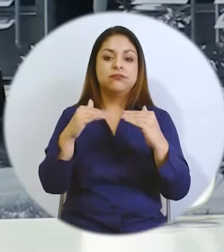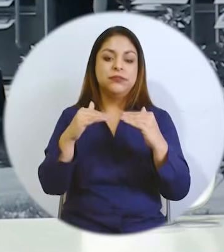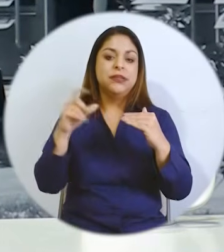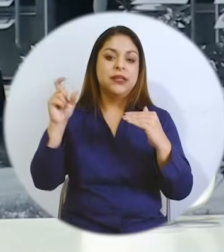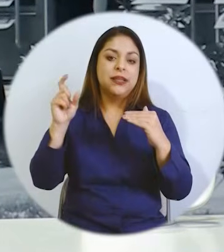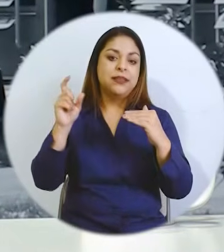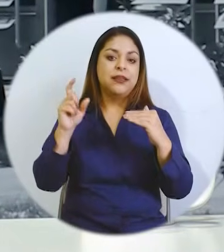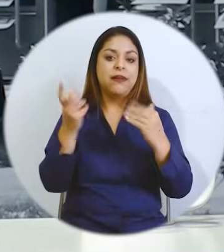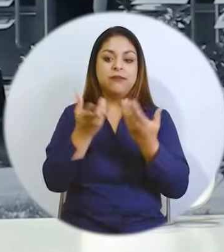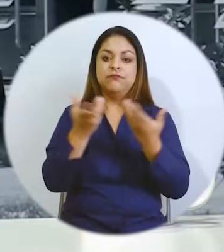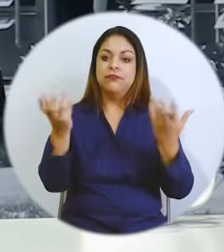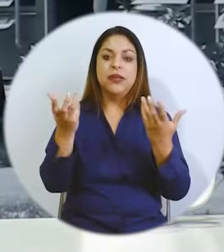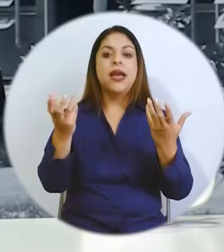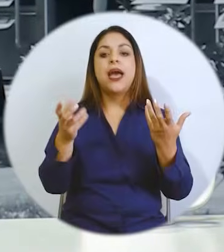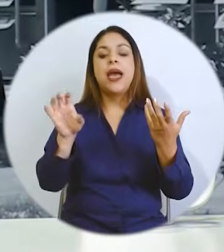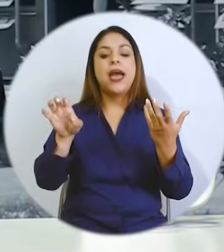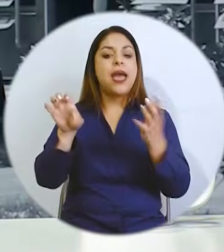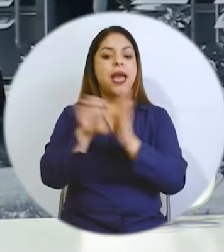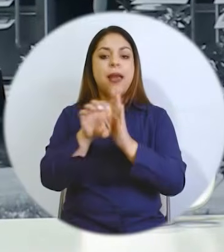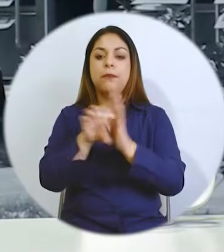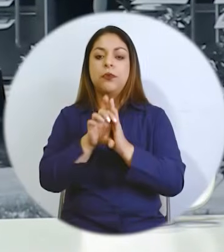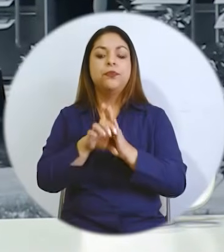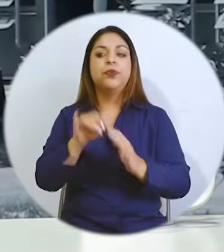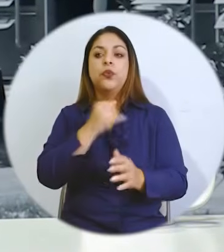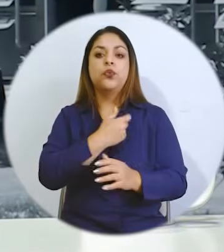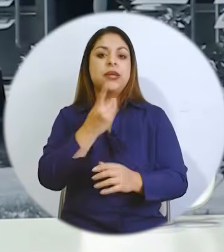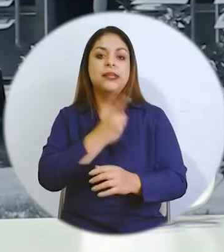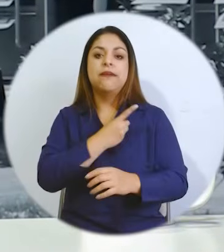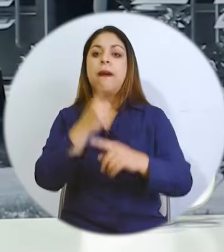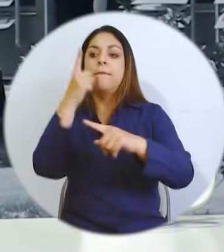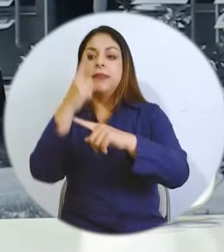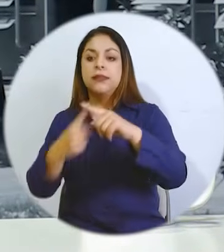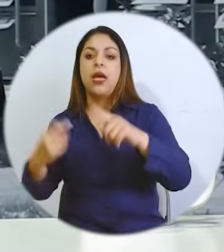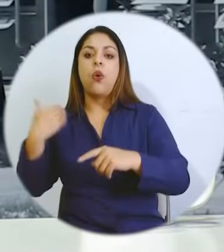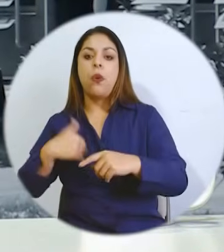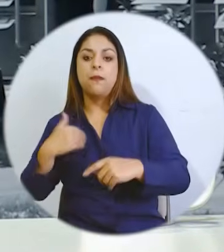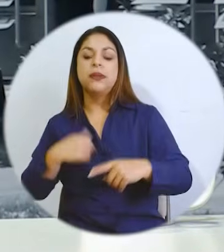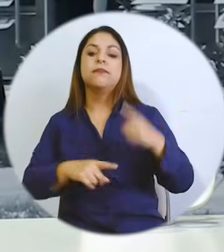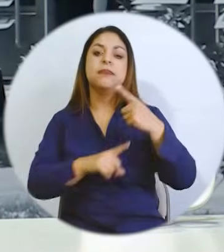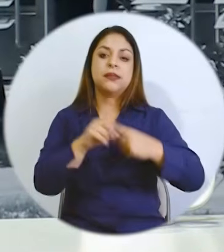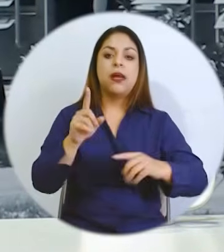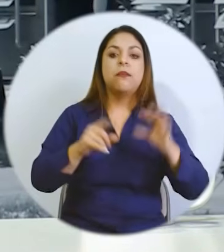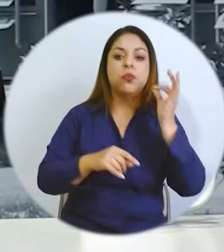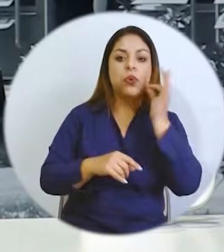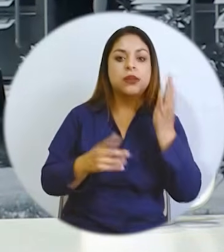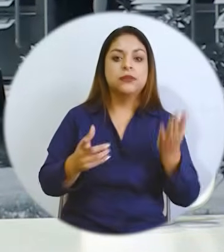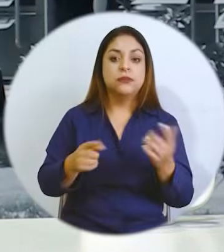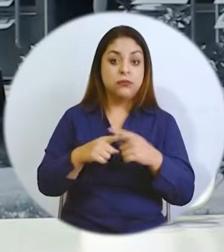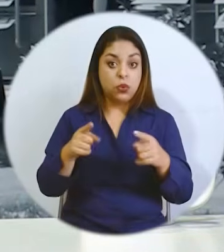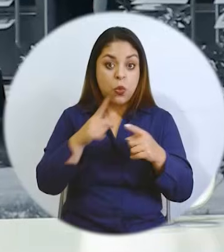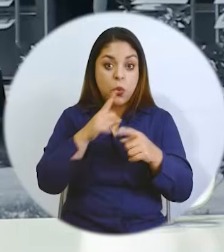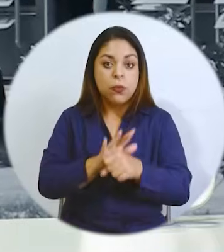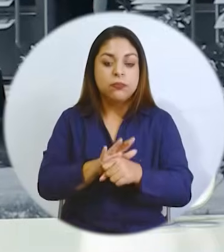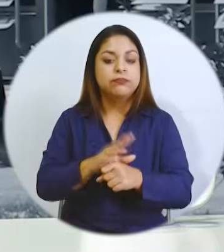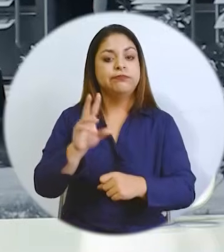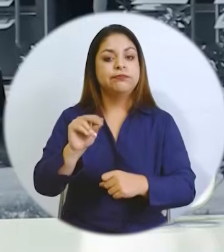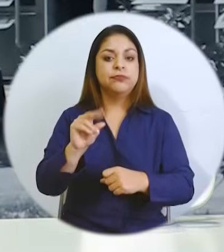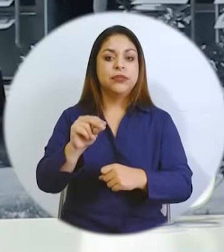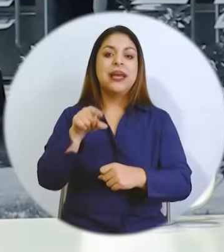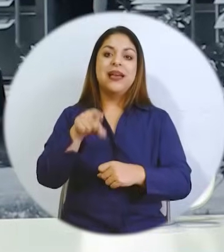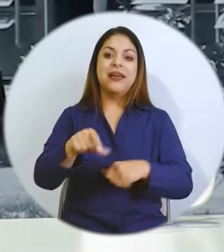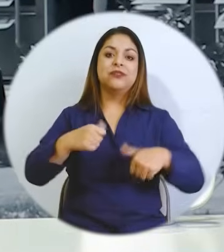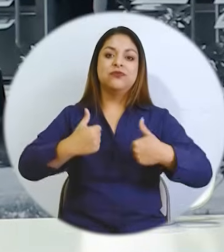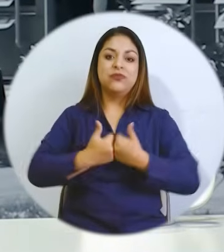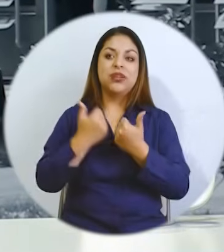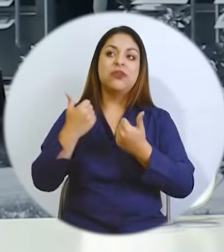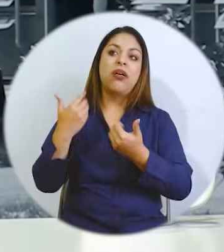la 7142, donde dice, ¿verdad?, que en las juntas directivas tiene que haber mitad de hombres y mitad de mujeres, pero eso no se ha cumplido. Entonces son retos